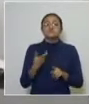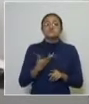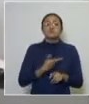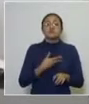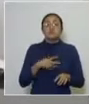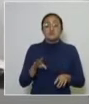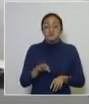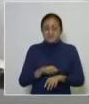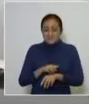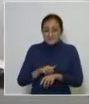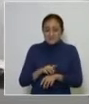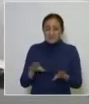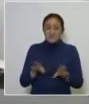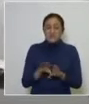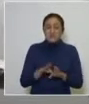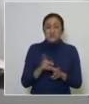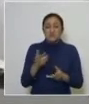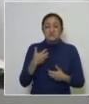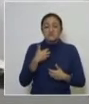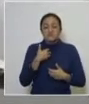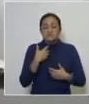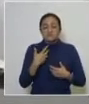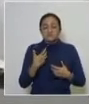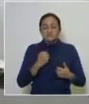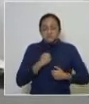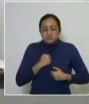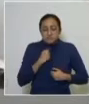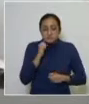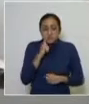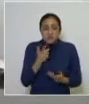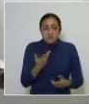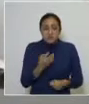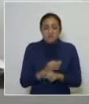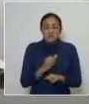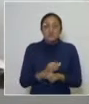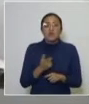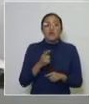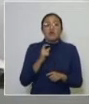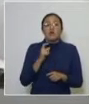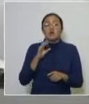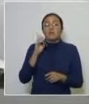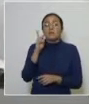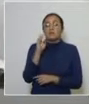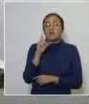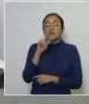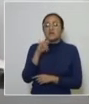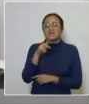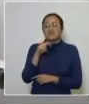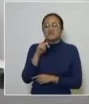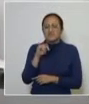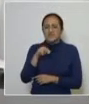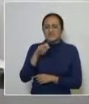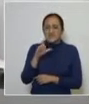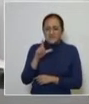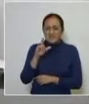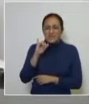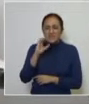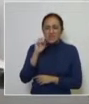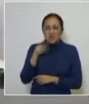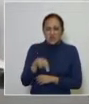de alergia grave tipo anafilaxia a cualquiera de los componentes, como es el polietinil glicol.